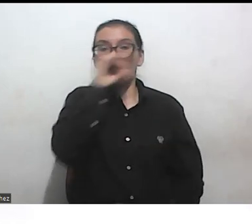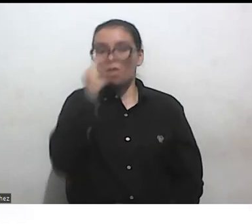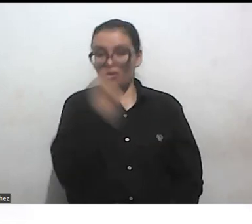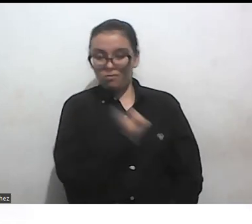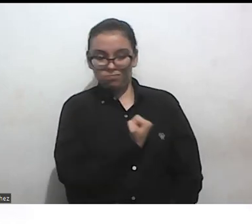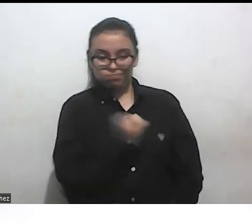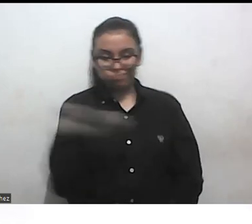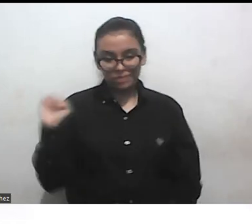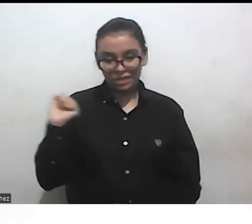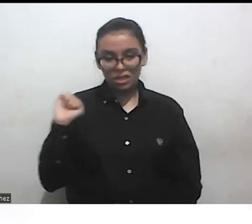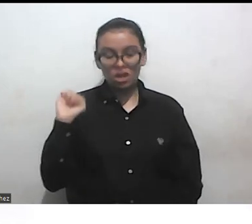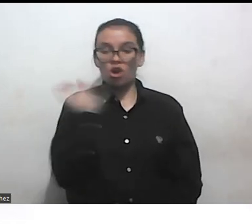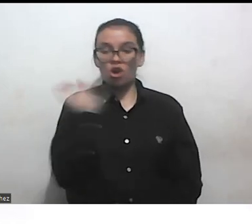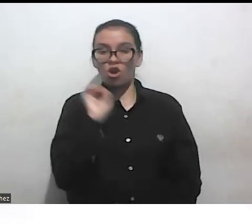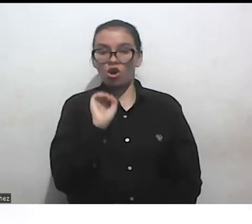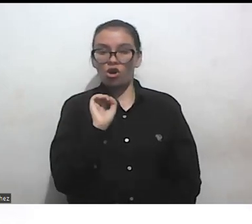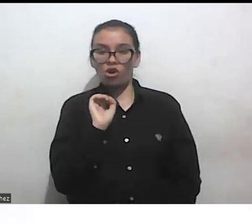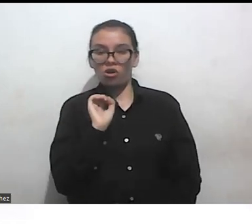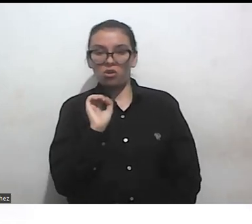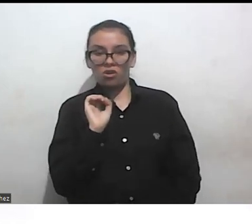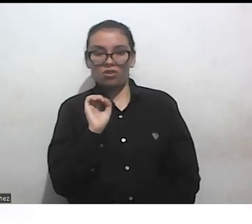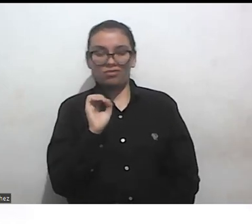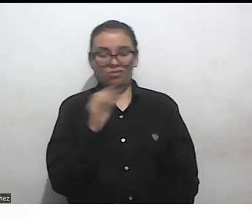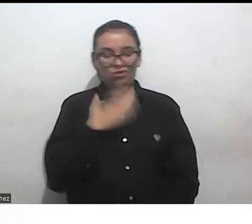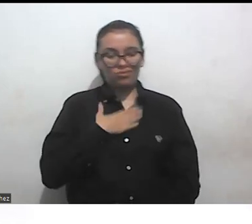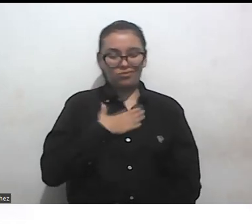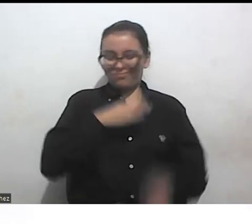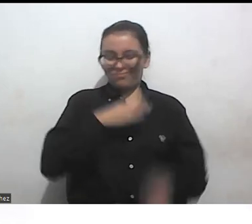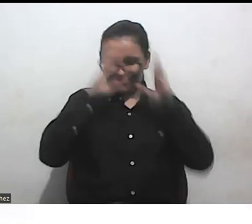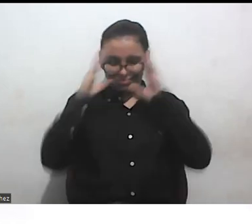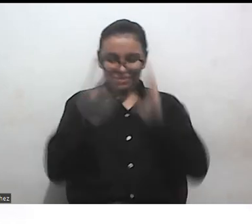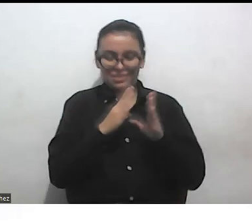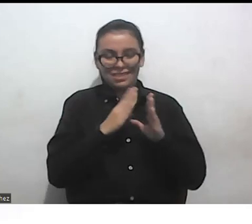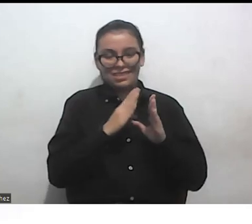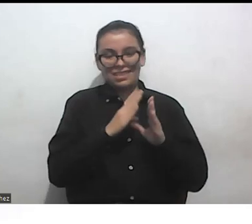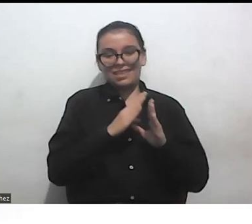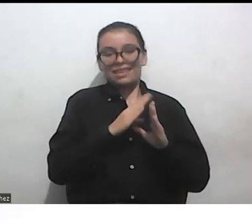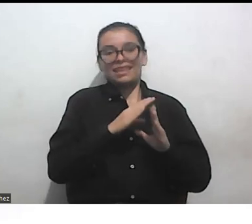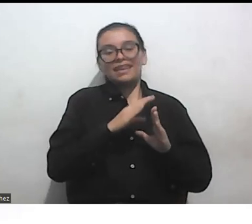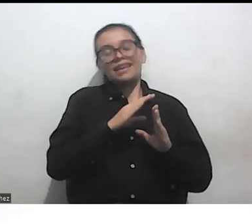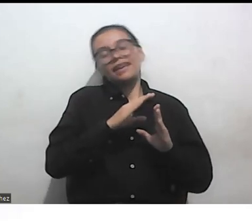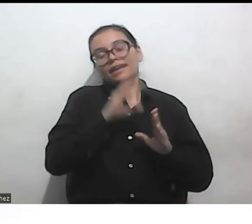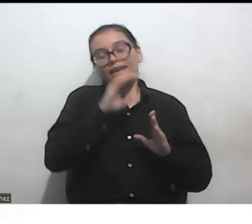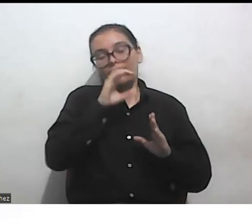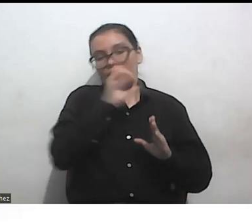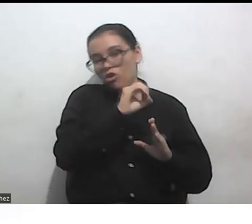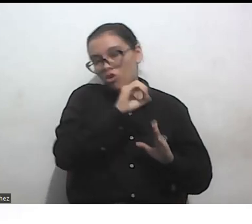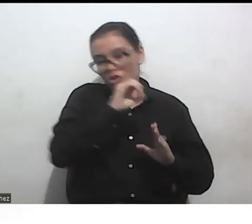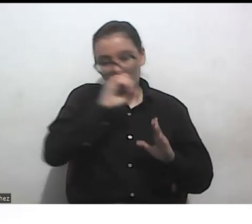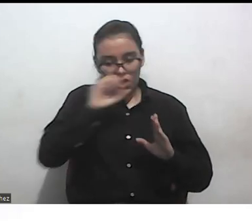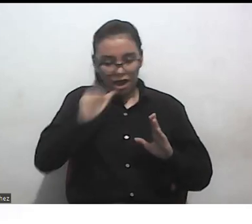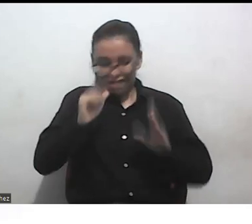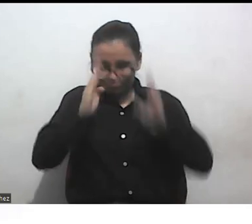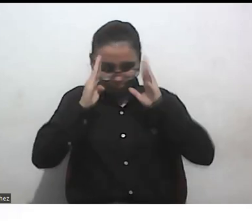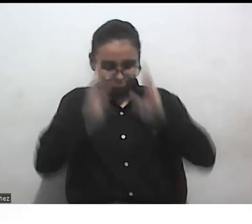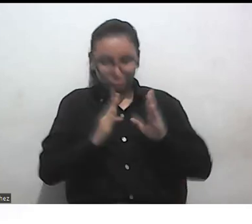heterosexismo etcétera racismo clasismo y yo aquí creo que lo que puede